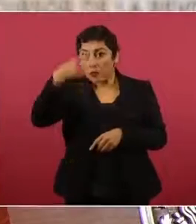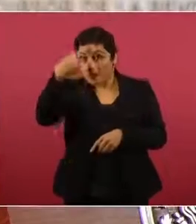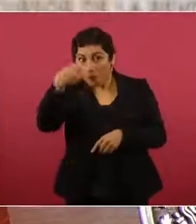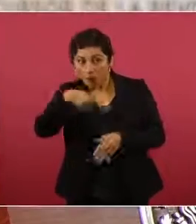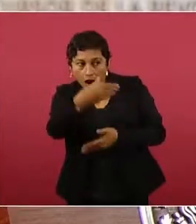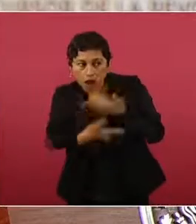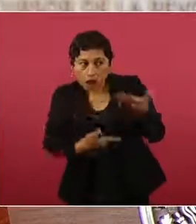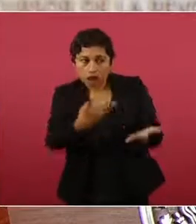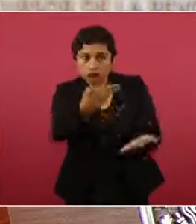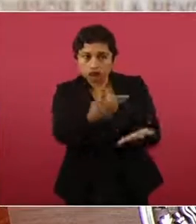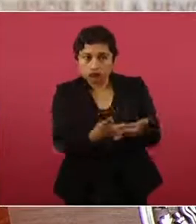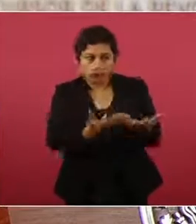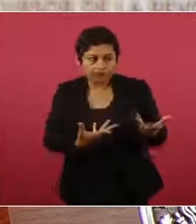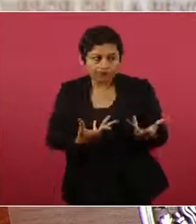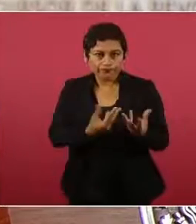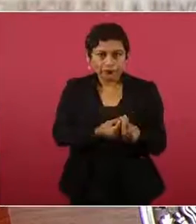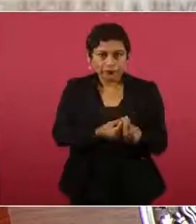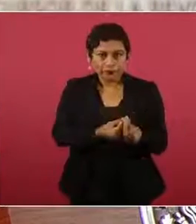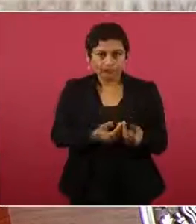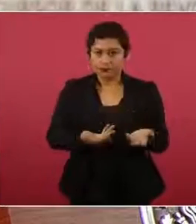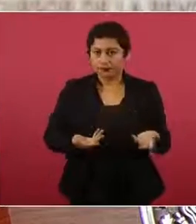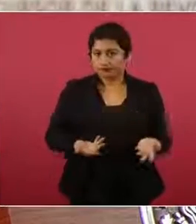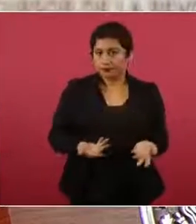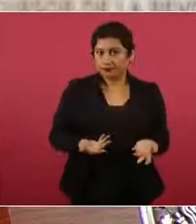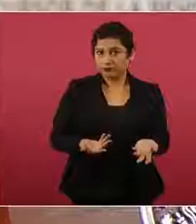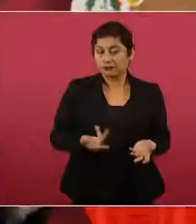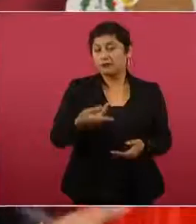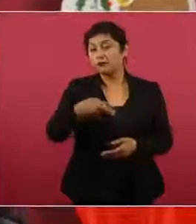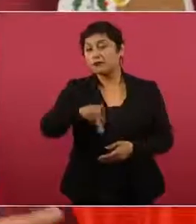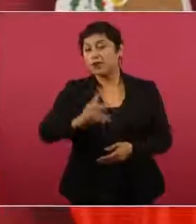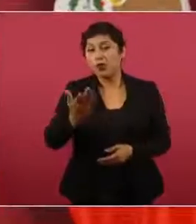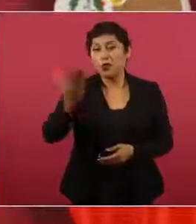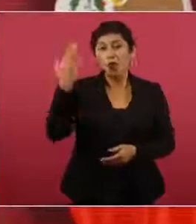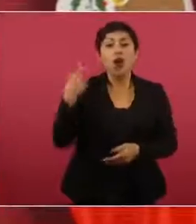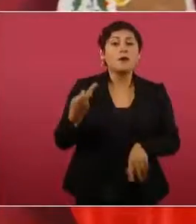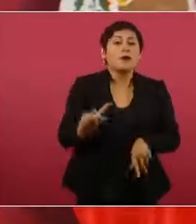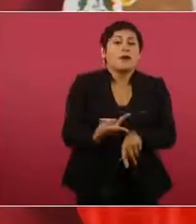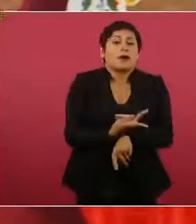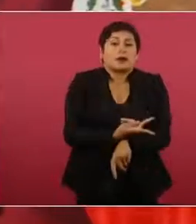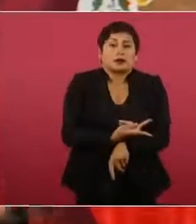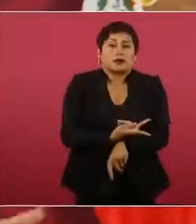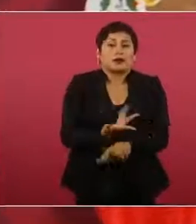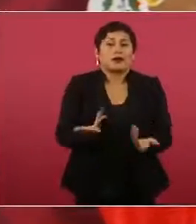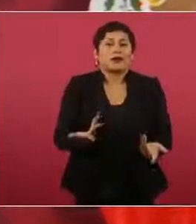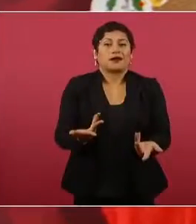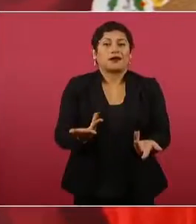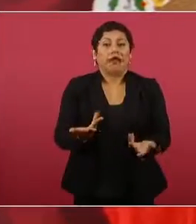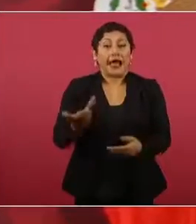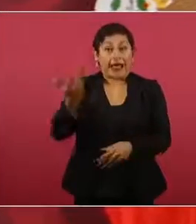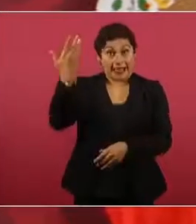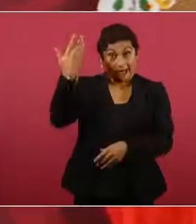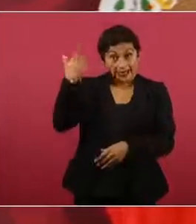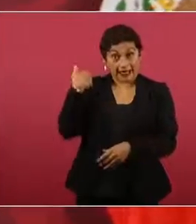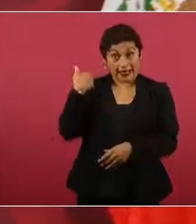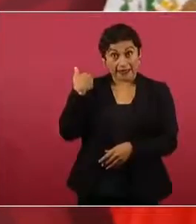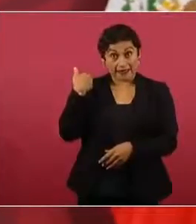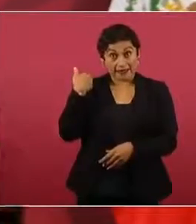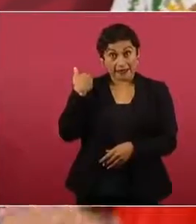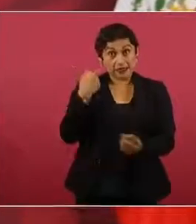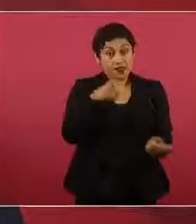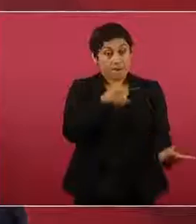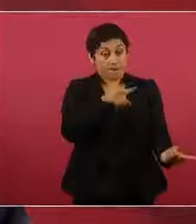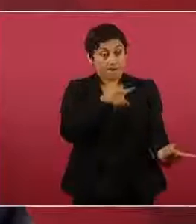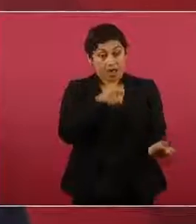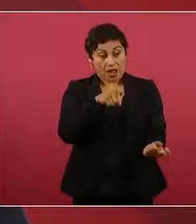¿Y qué sucedía? Pues todo lo que ingresaba, a veces hasta